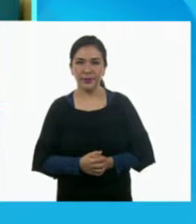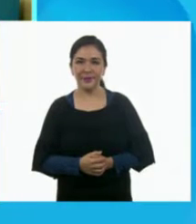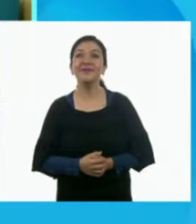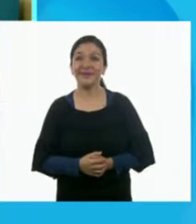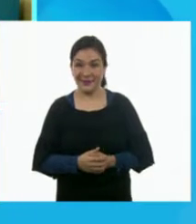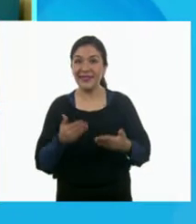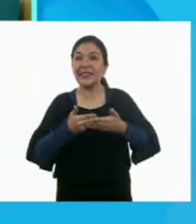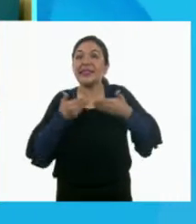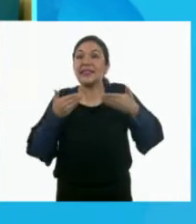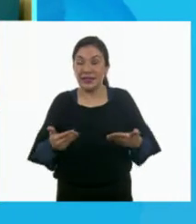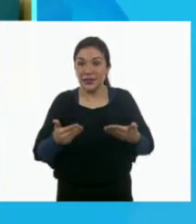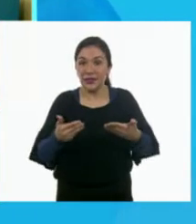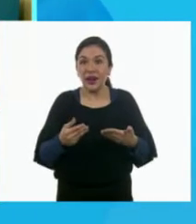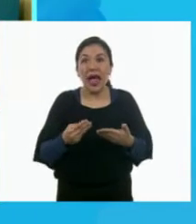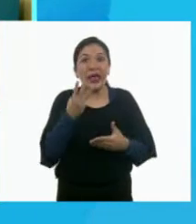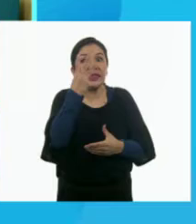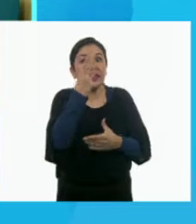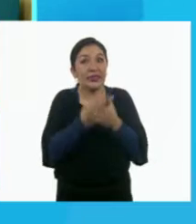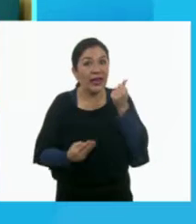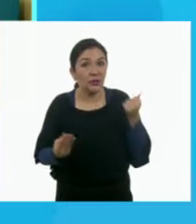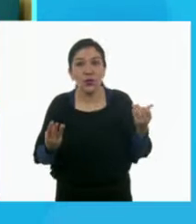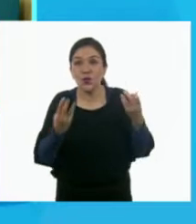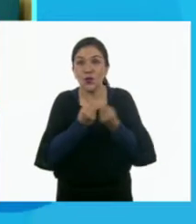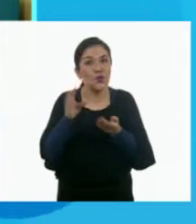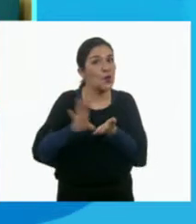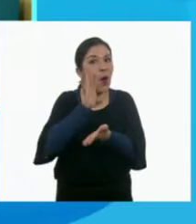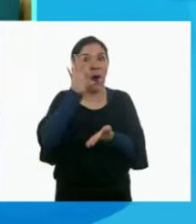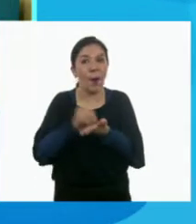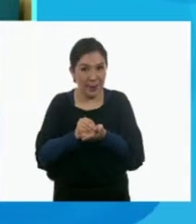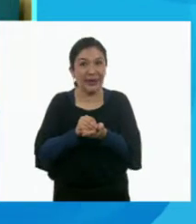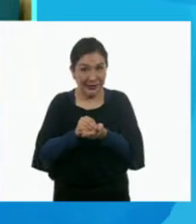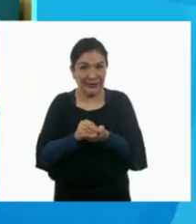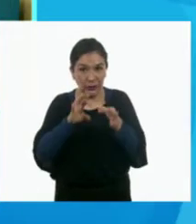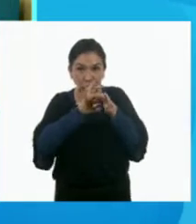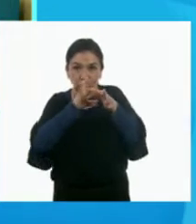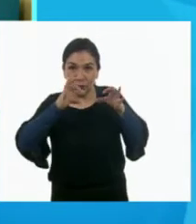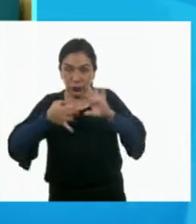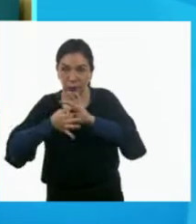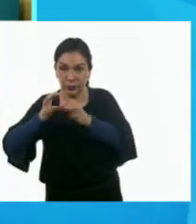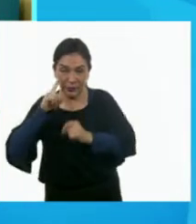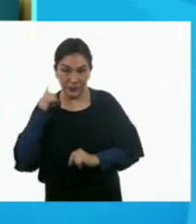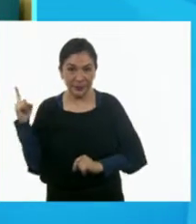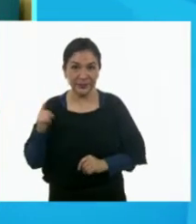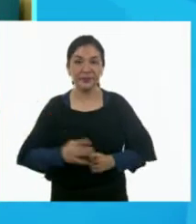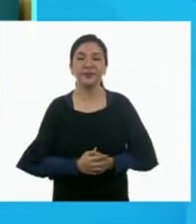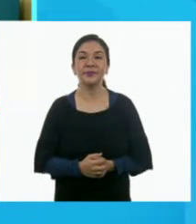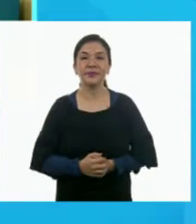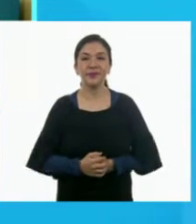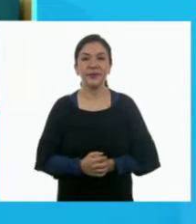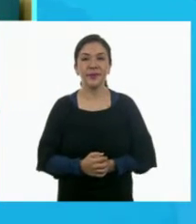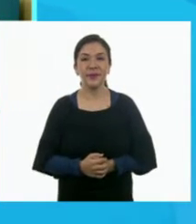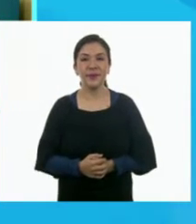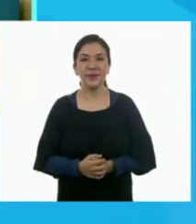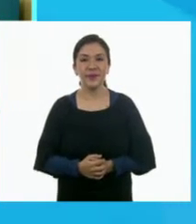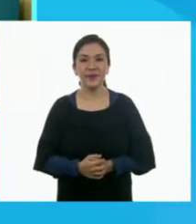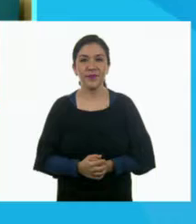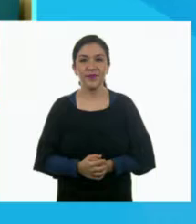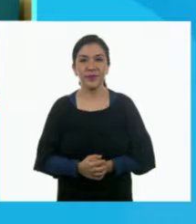Y ahora vamos a hacer las tres partes completitas y seguidas. ¿Listo? Una, dos,